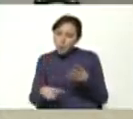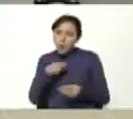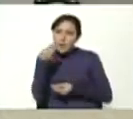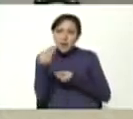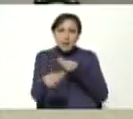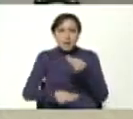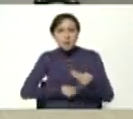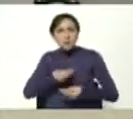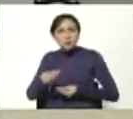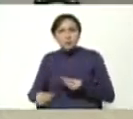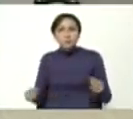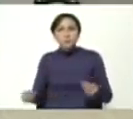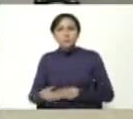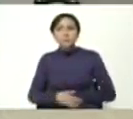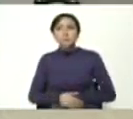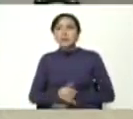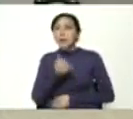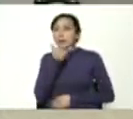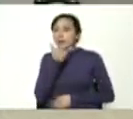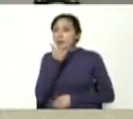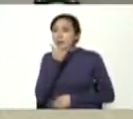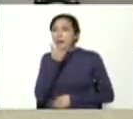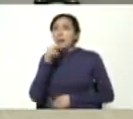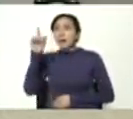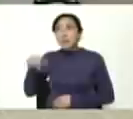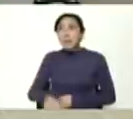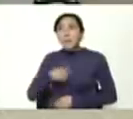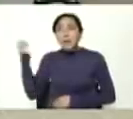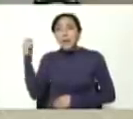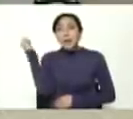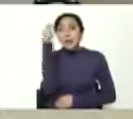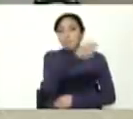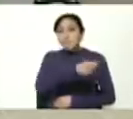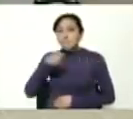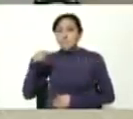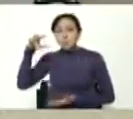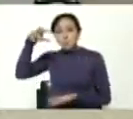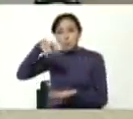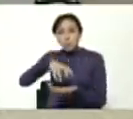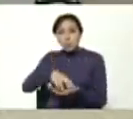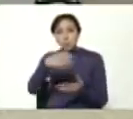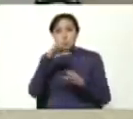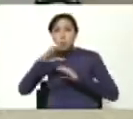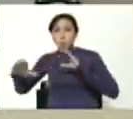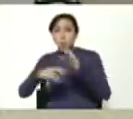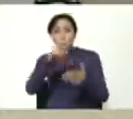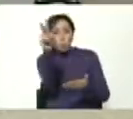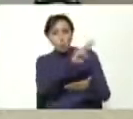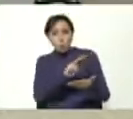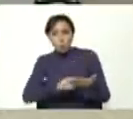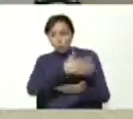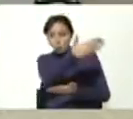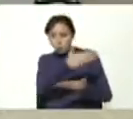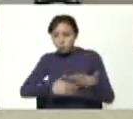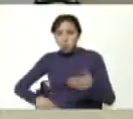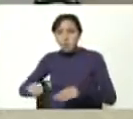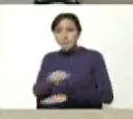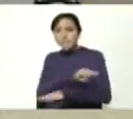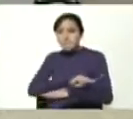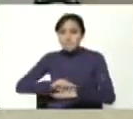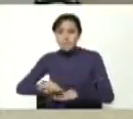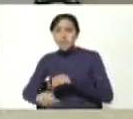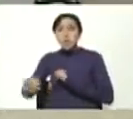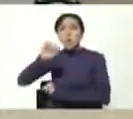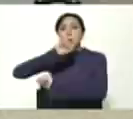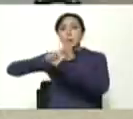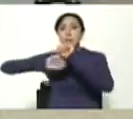acontecen en el Estado Apure, leer un comunicado del Ministerio del Poder Popular para la